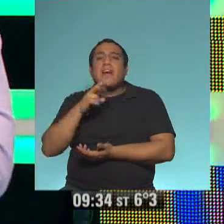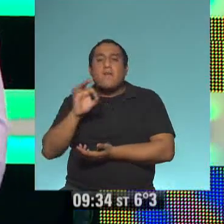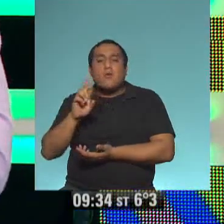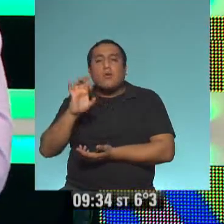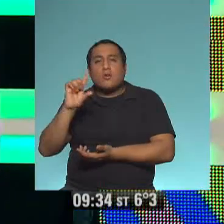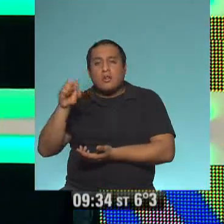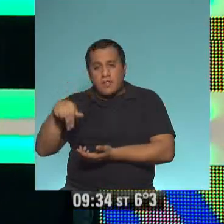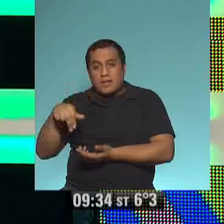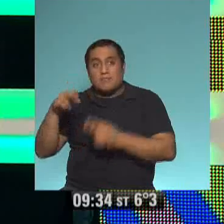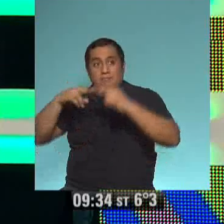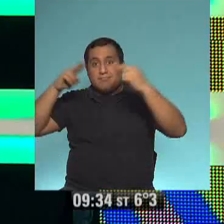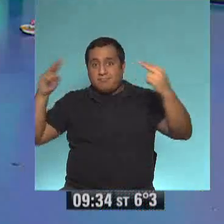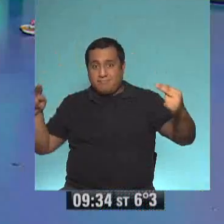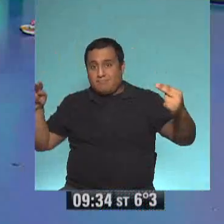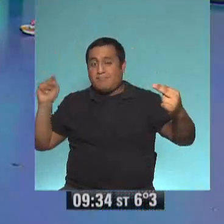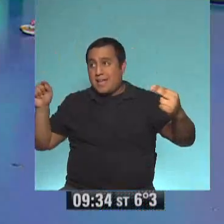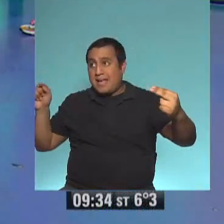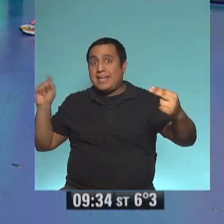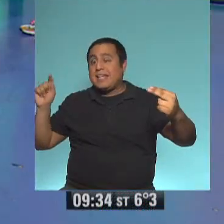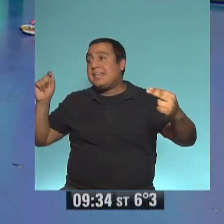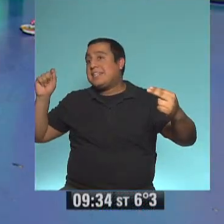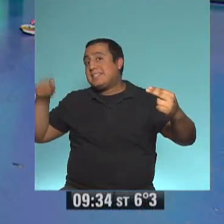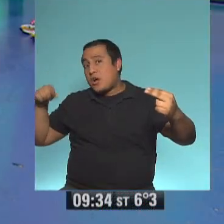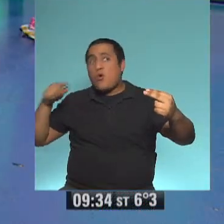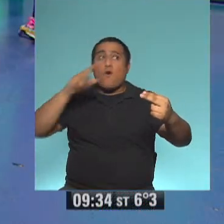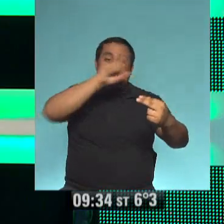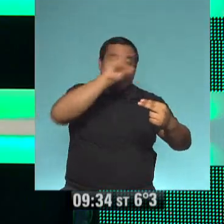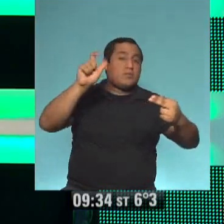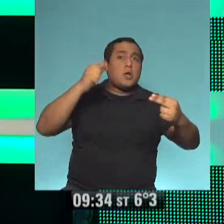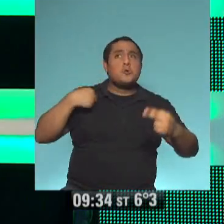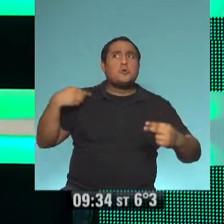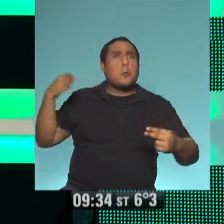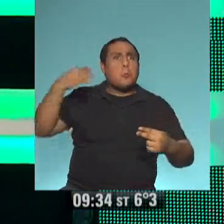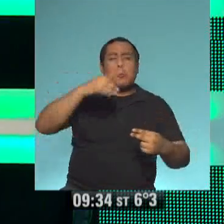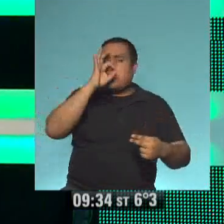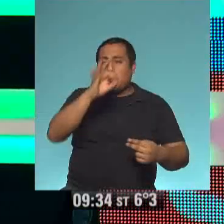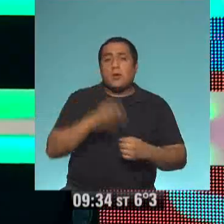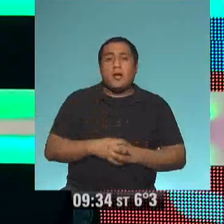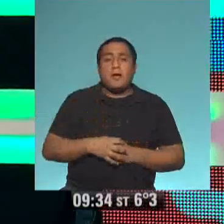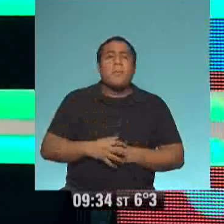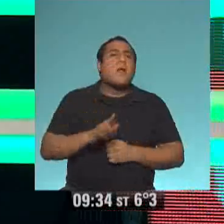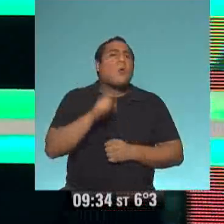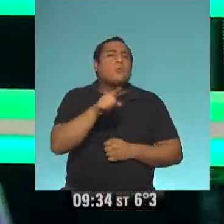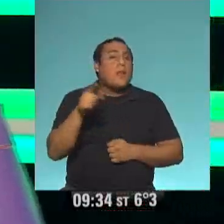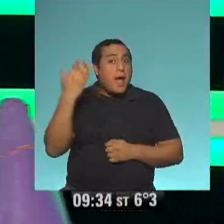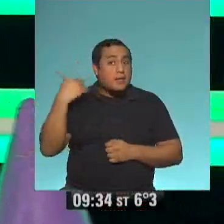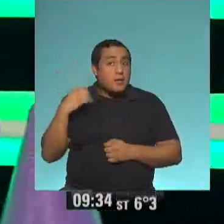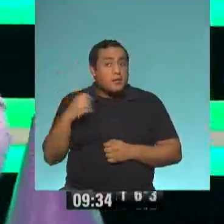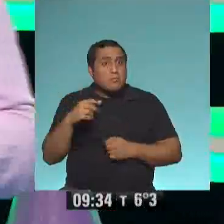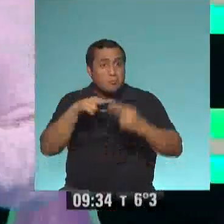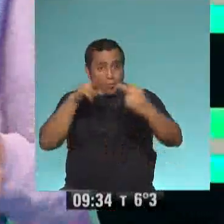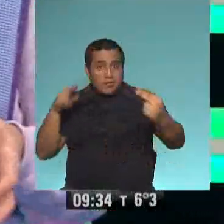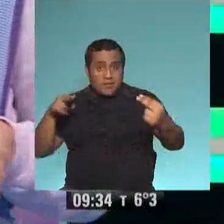Ese no pasé. Yo tampoco lo conozco, lo vi por imágenes. ¿Y en casa habrán pasado por algún puente? Por ahí lo